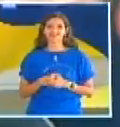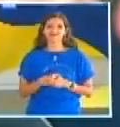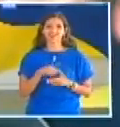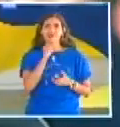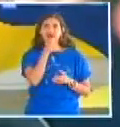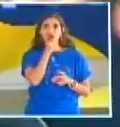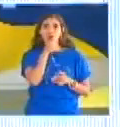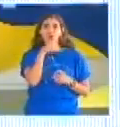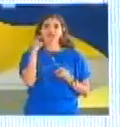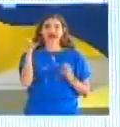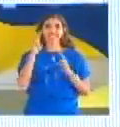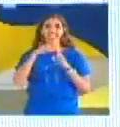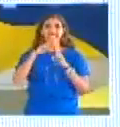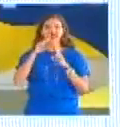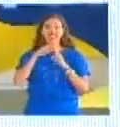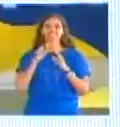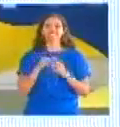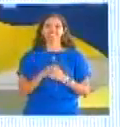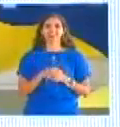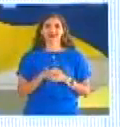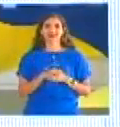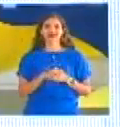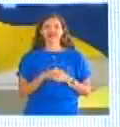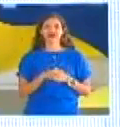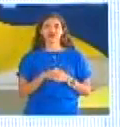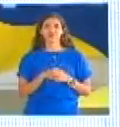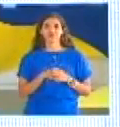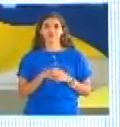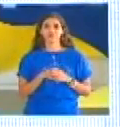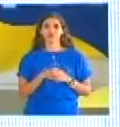Antonio Moros, de allá de Rubio, Capacho Viejo, Capacho Nuevo.